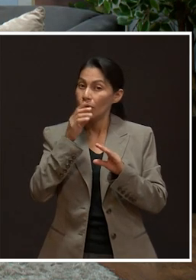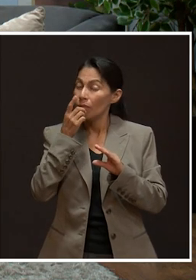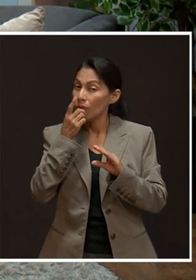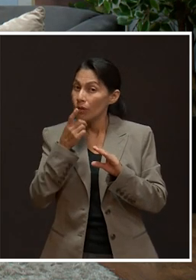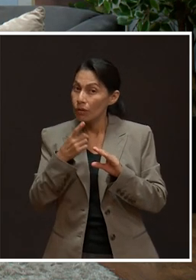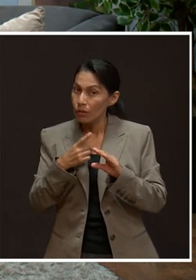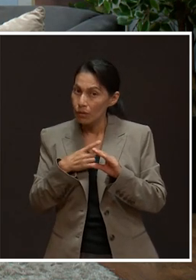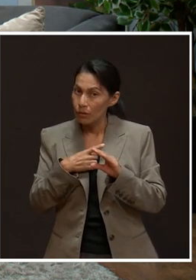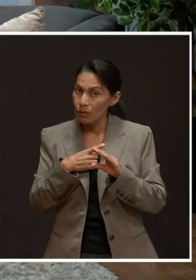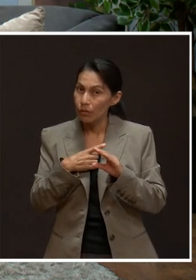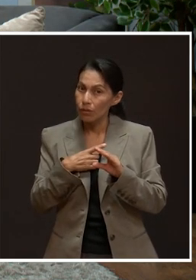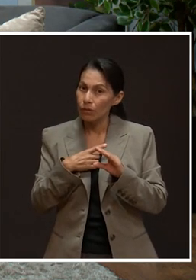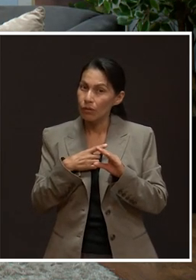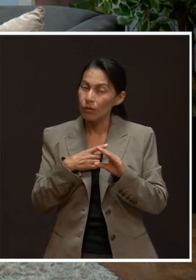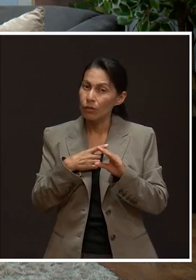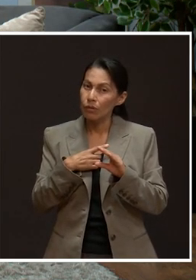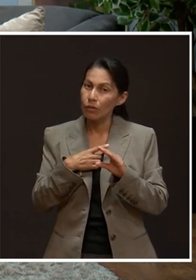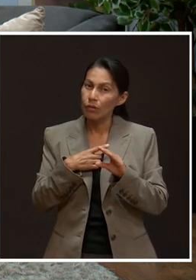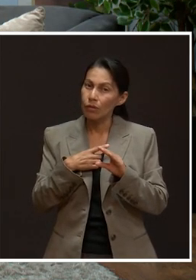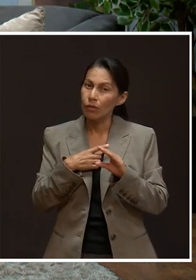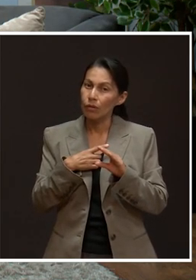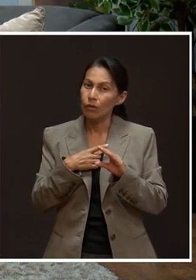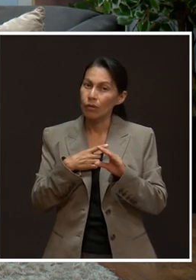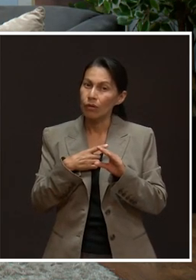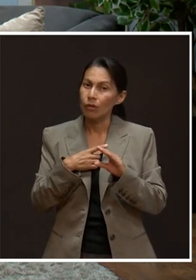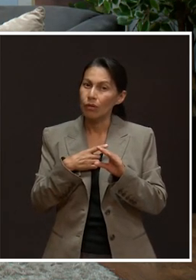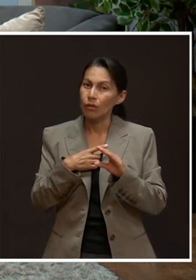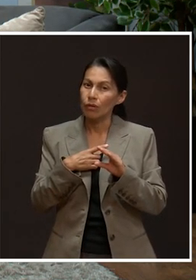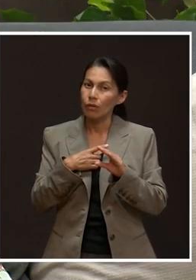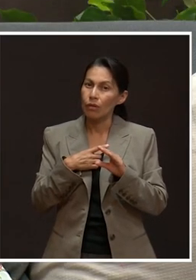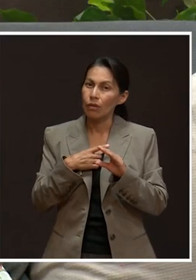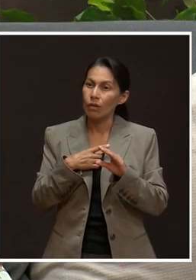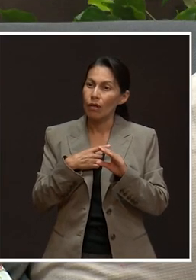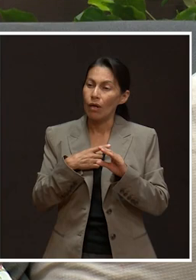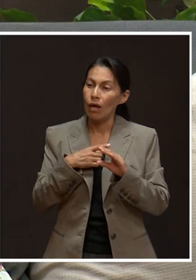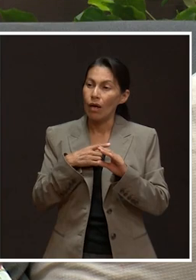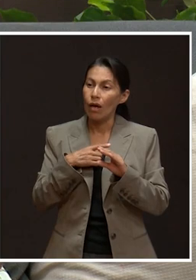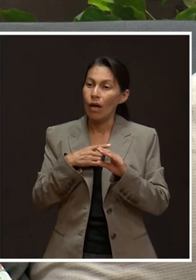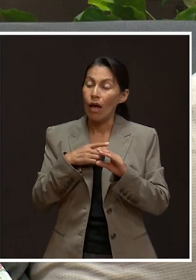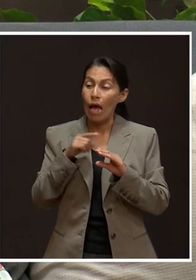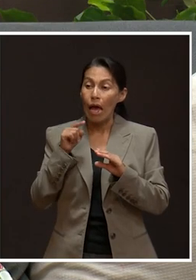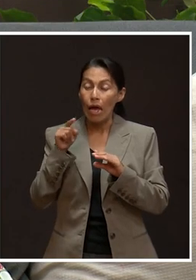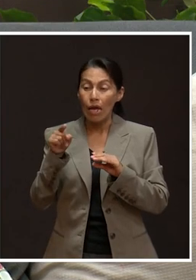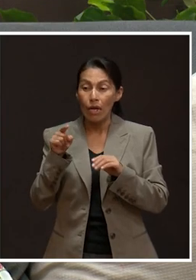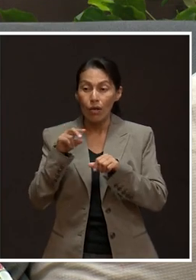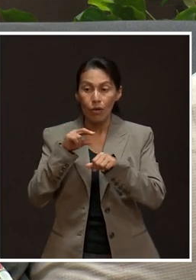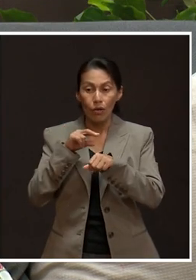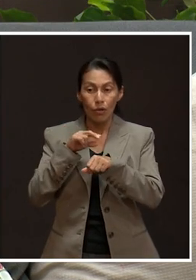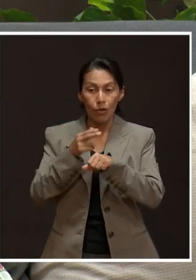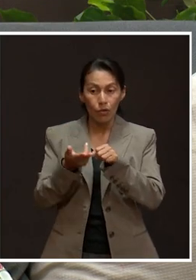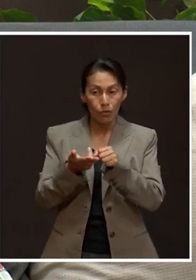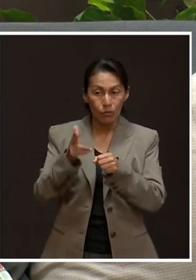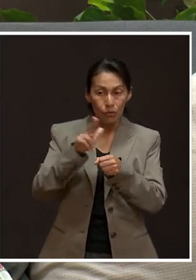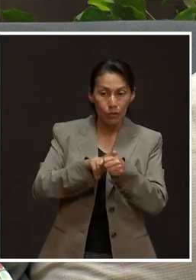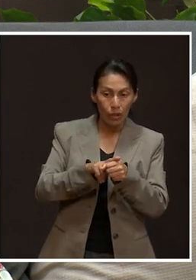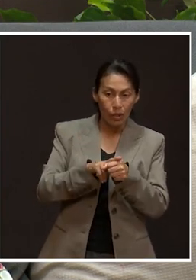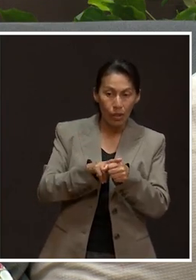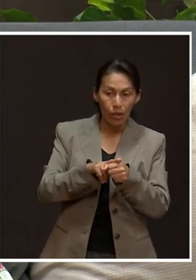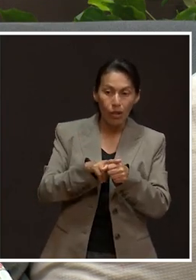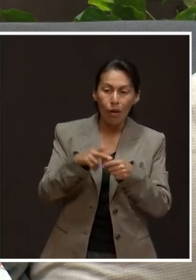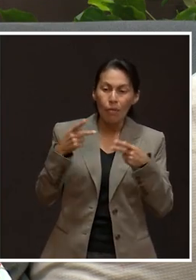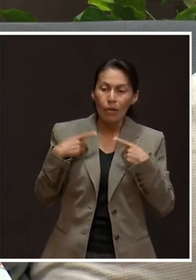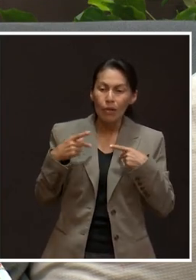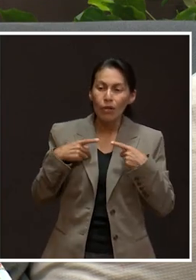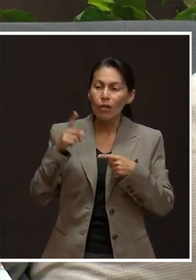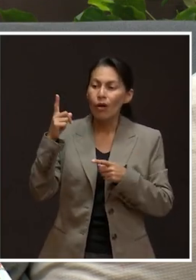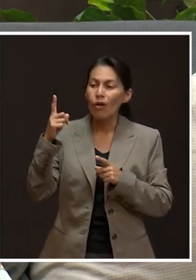es que cuando yo fui a mi casa, fue que cuando ella estaba en el hospital, había una persona que había llegado a ella y le dijo que